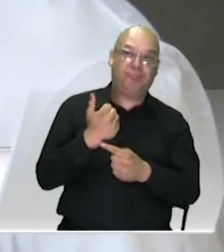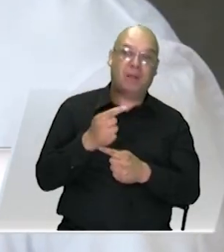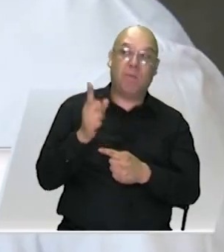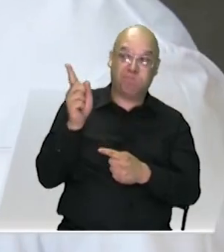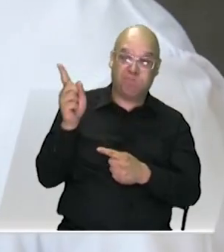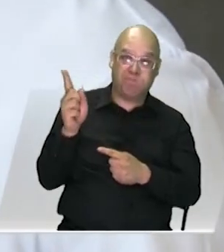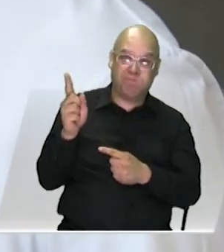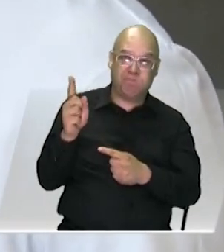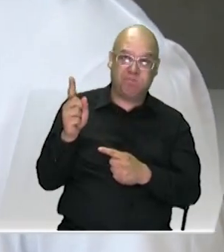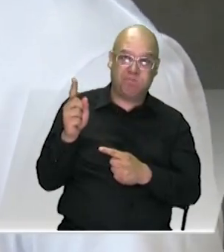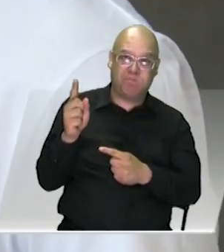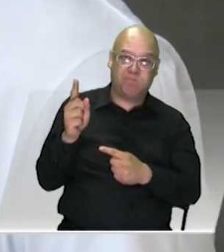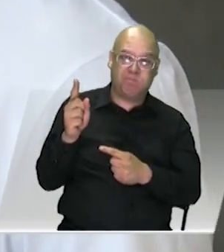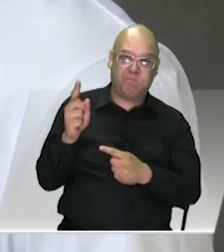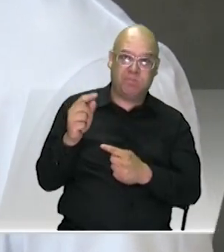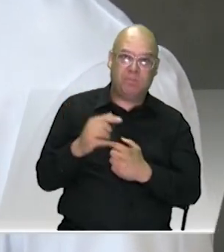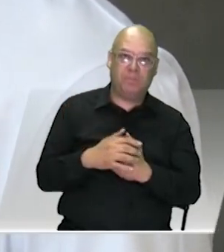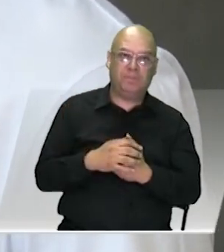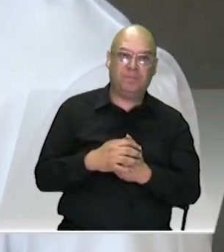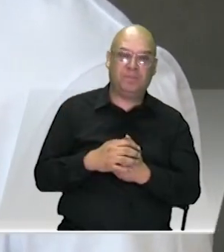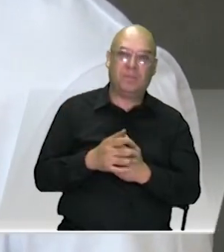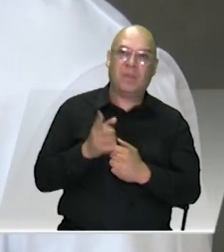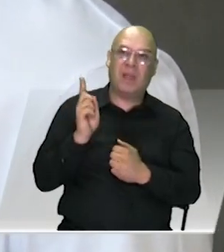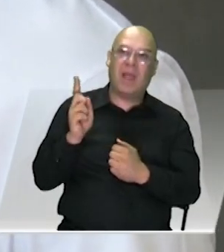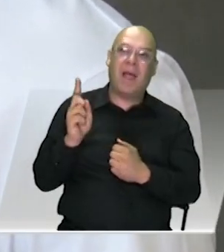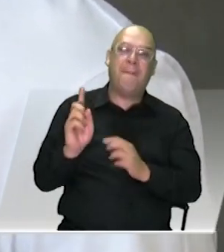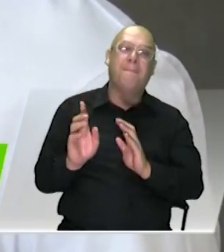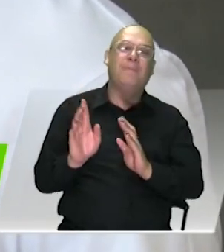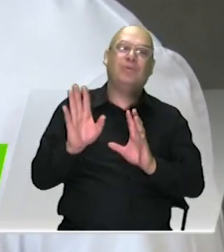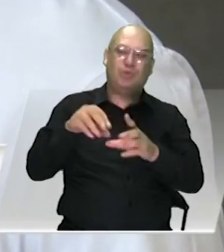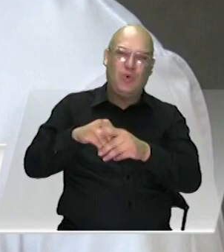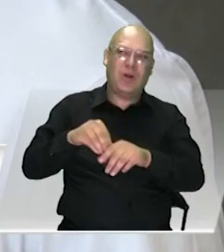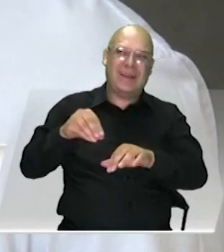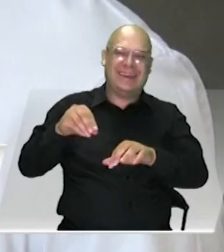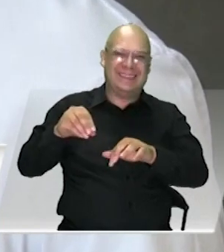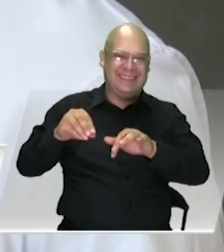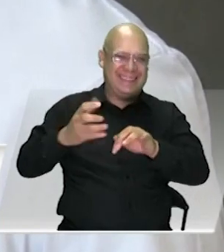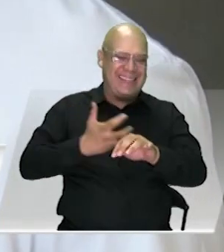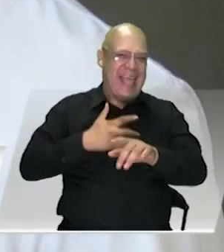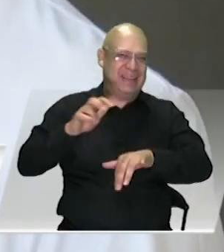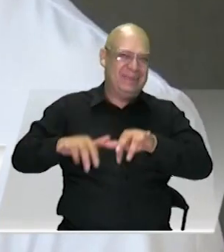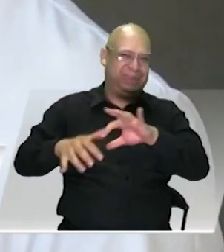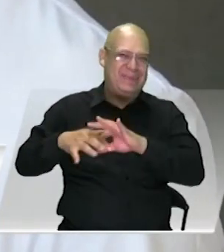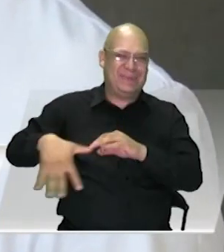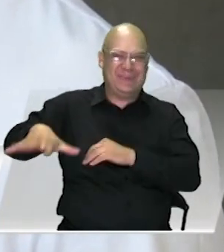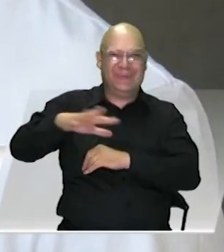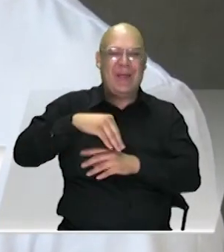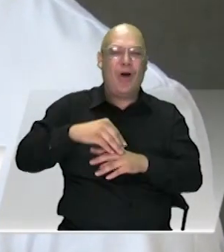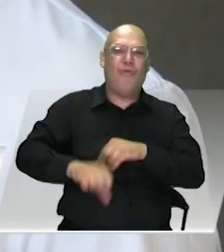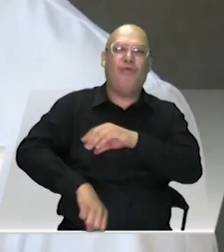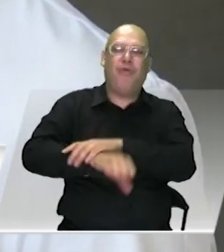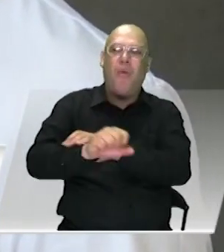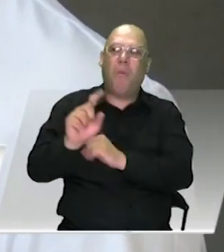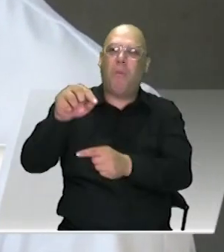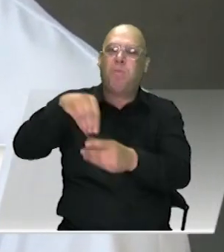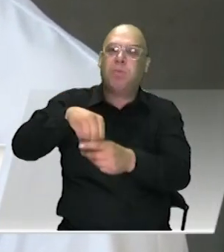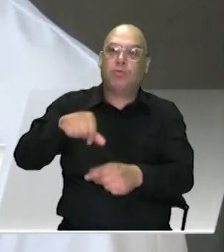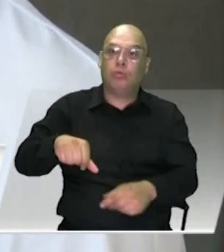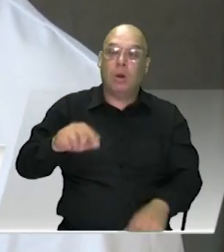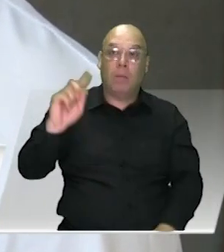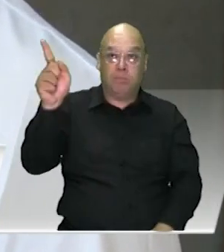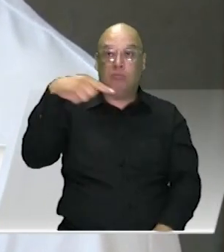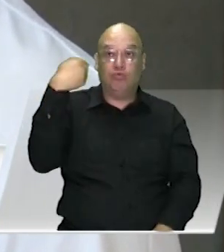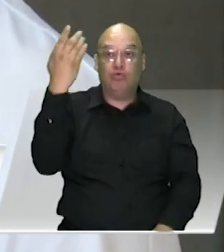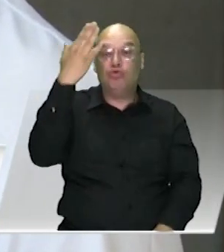¿Cómo se maneja desde la administración lo que es el tema fútbol? Porque para nadie es un